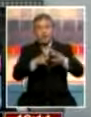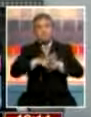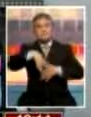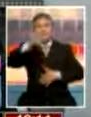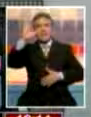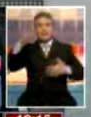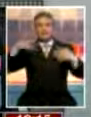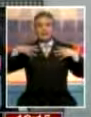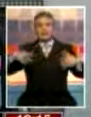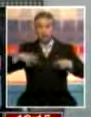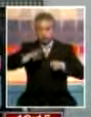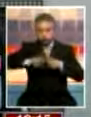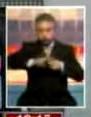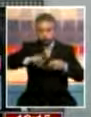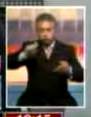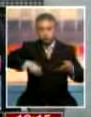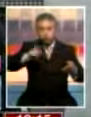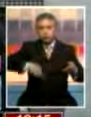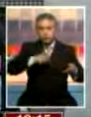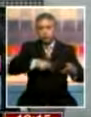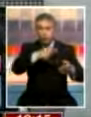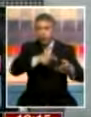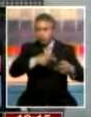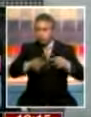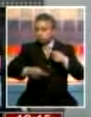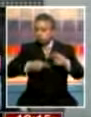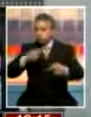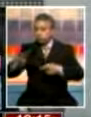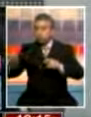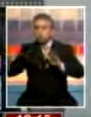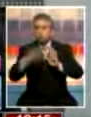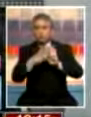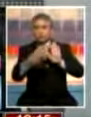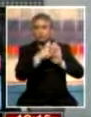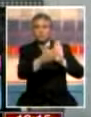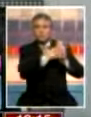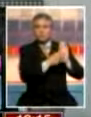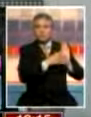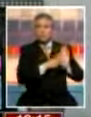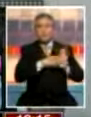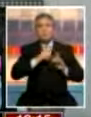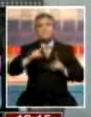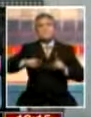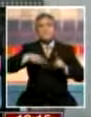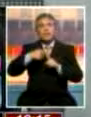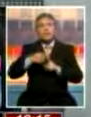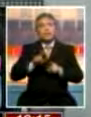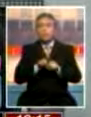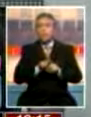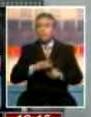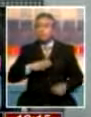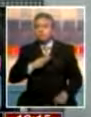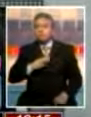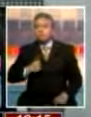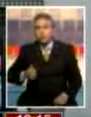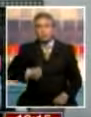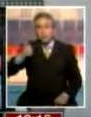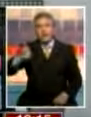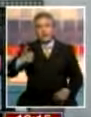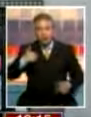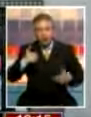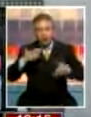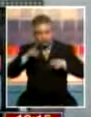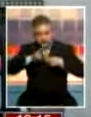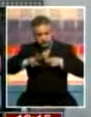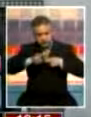arreglen sus contratos, se produce un efecto virtuoso en los mercados que permite que otras compañías se vayan sumando de forma voluntaria a la corrección de sus prácticas.